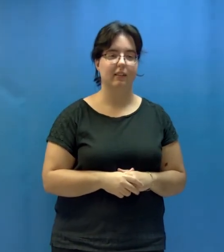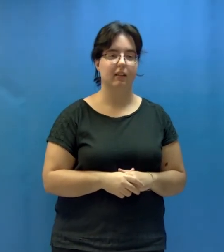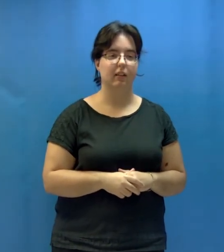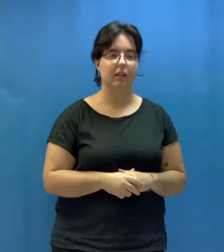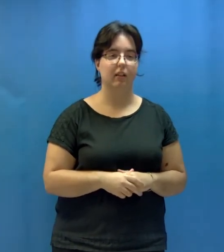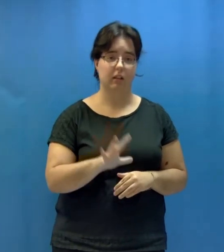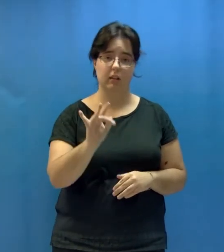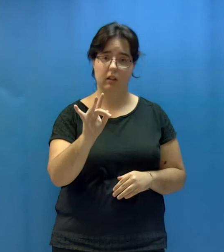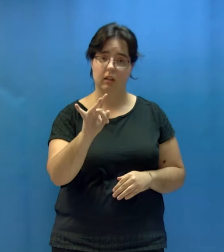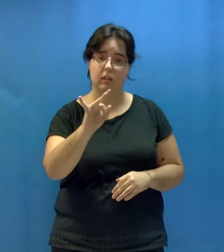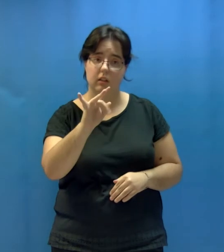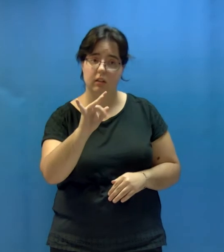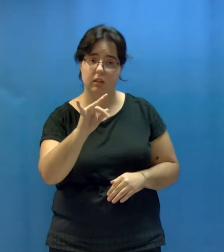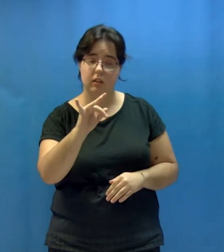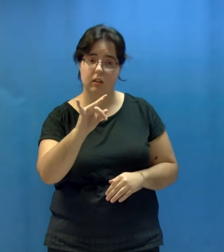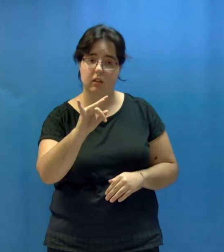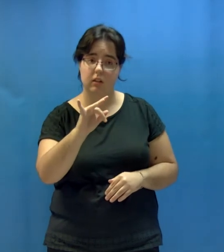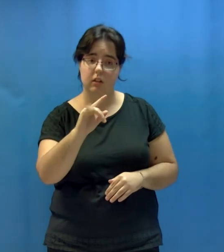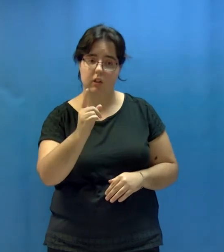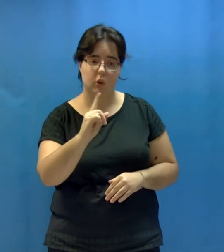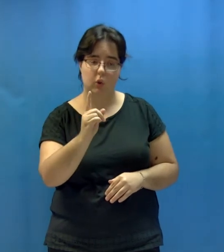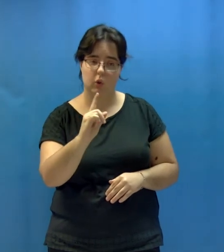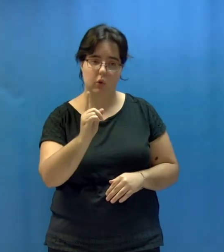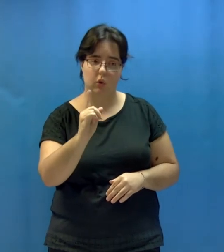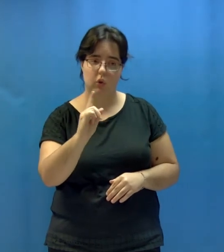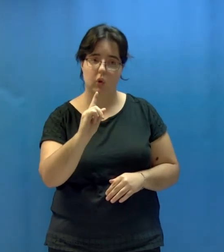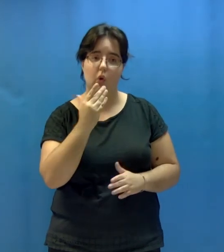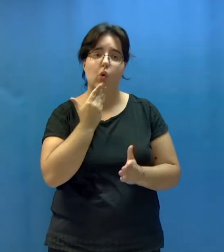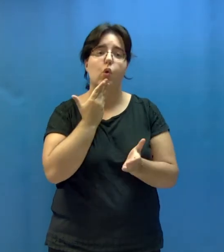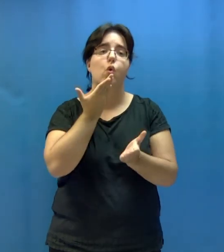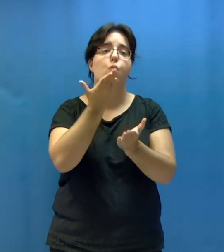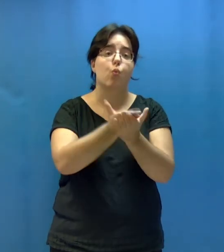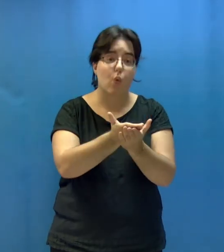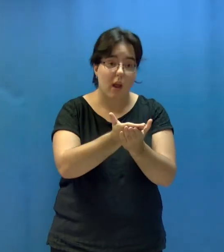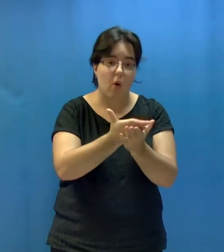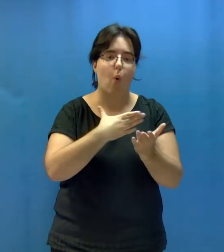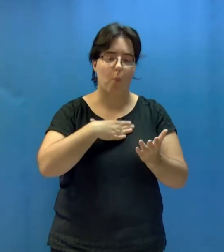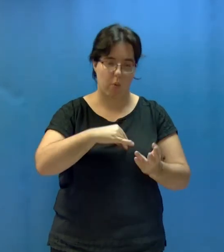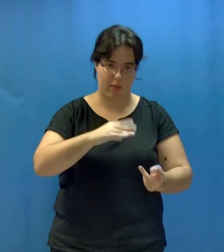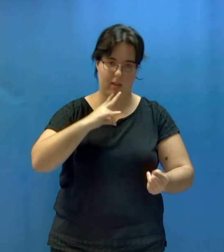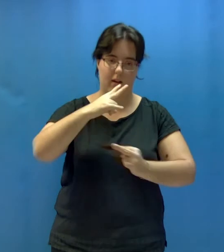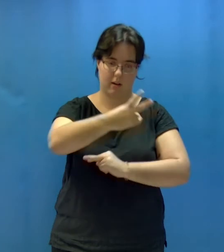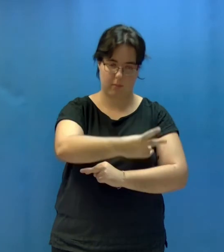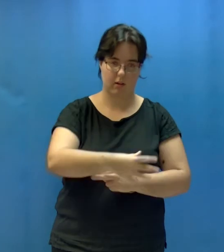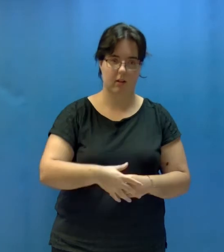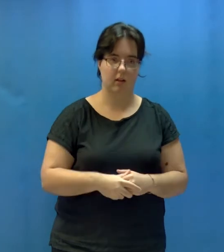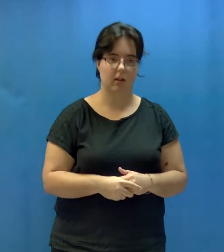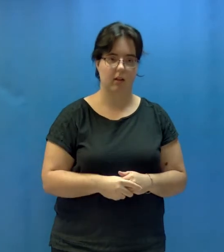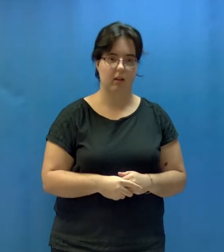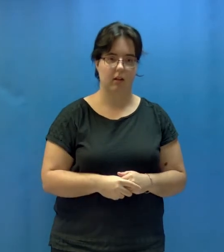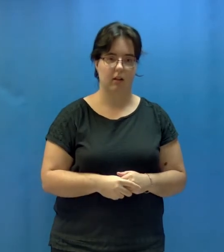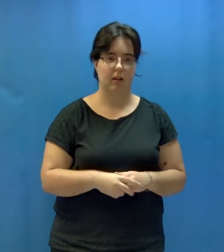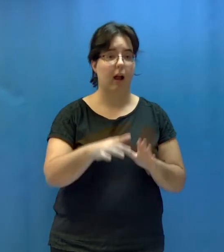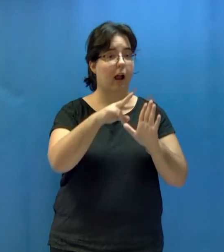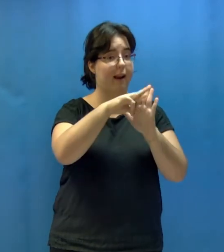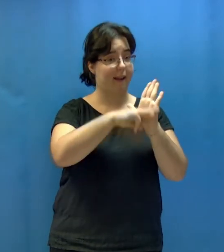Sí. No, pero los ruegos se pueden contestar, ¿vale? Lo dice el reglamento, no